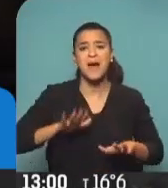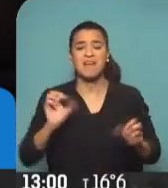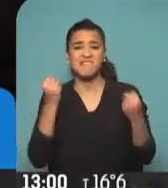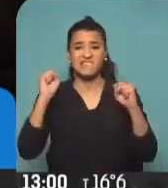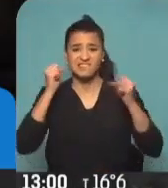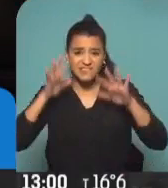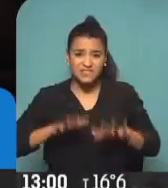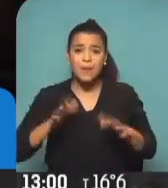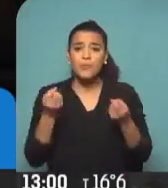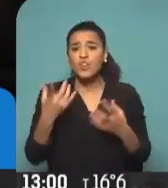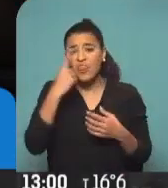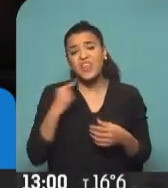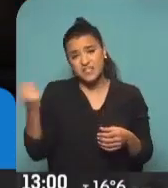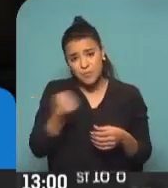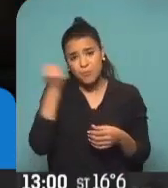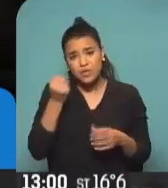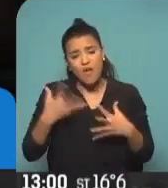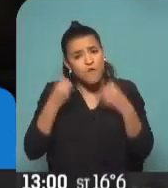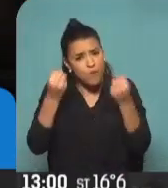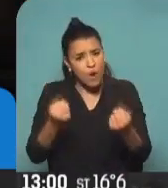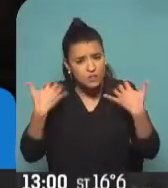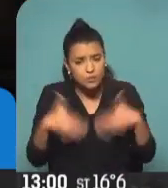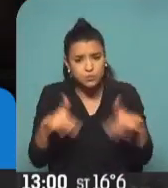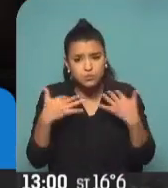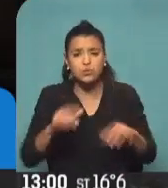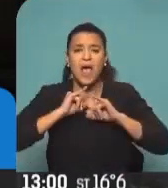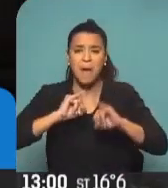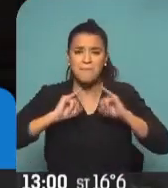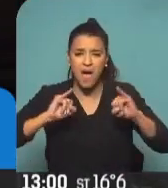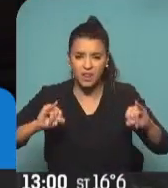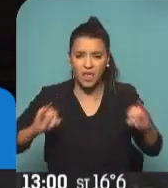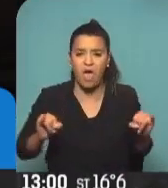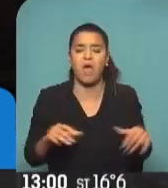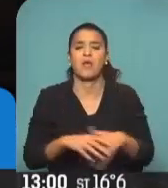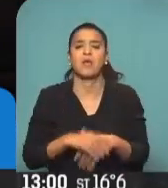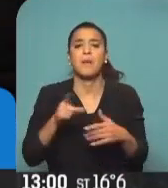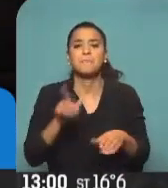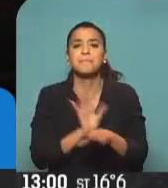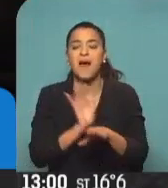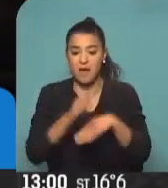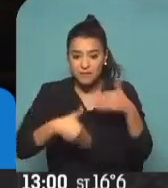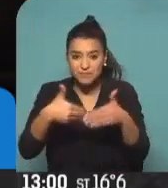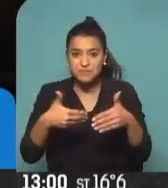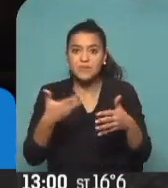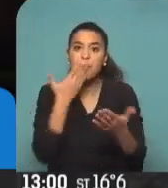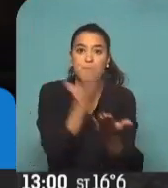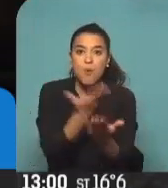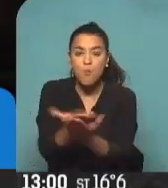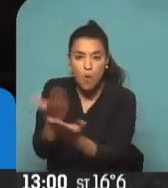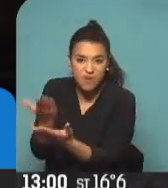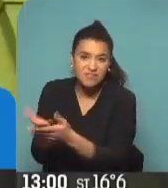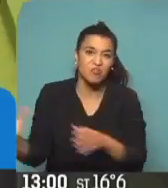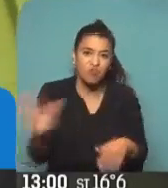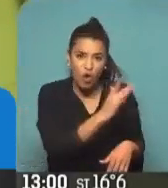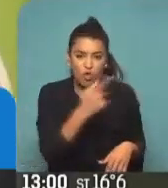ansiedad porque son días importantes. Hicimos un esfuerzo muy grande en la campaña para intentar llegar con nuestras propuestas a todos y a